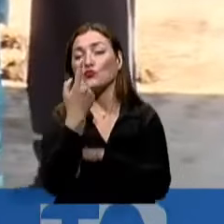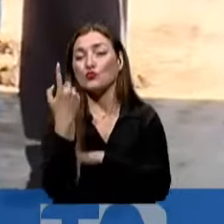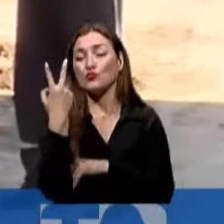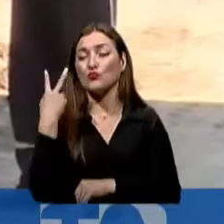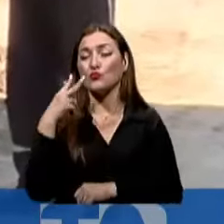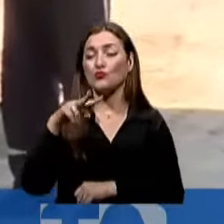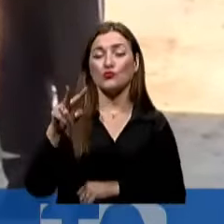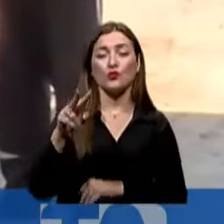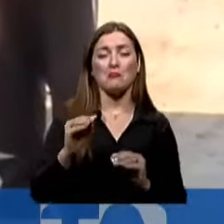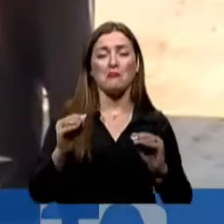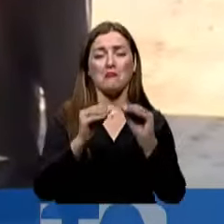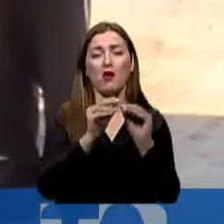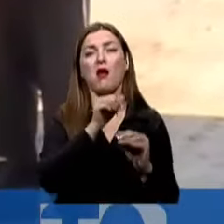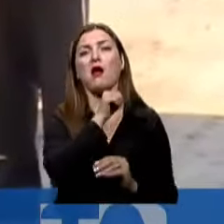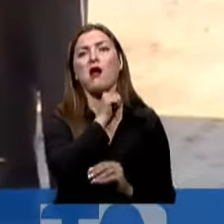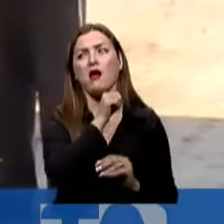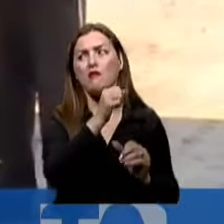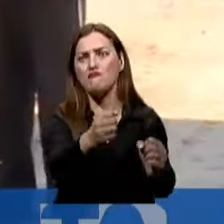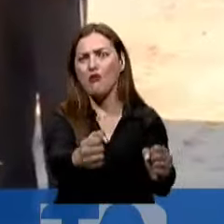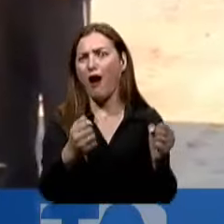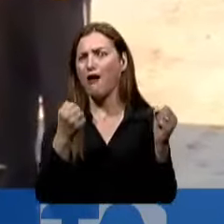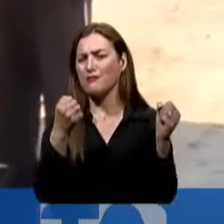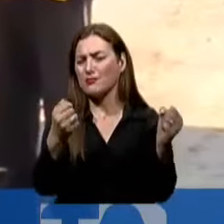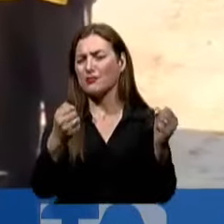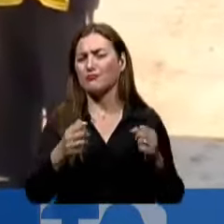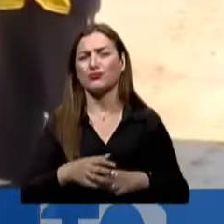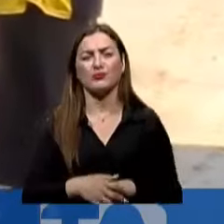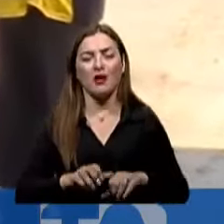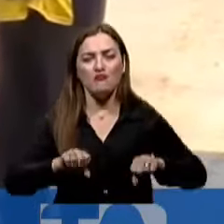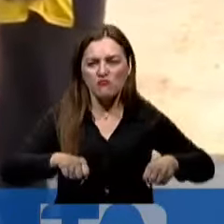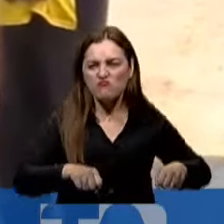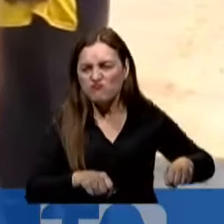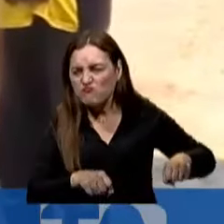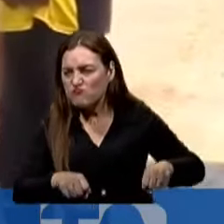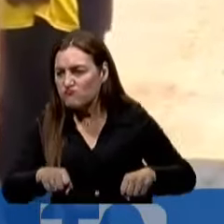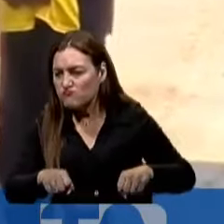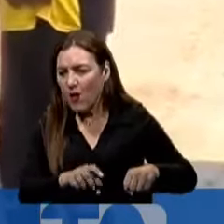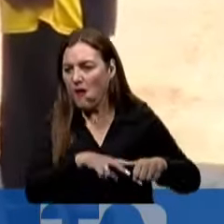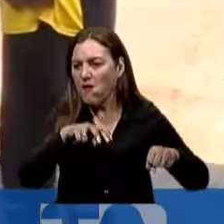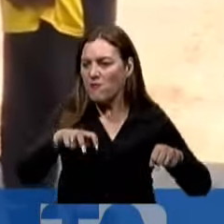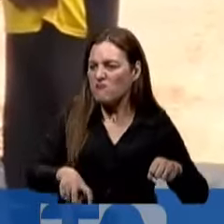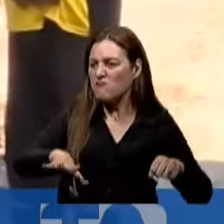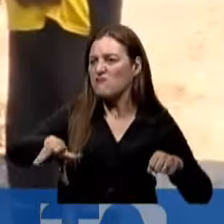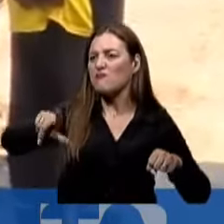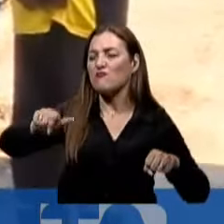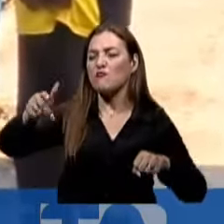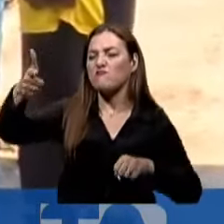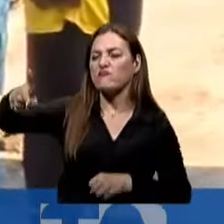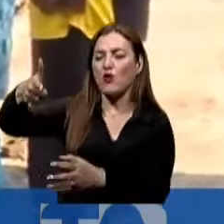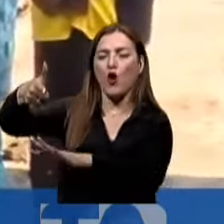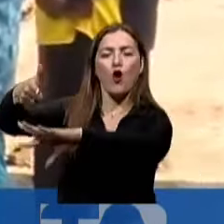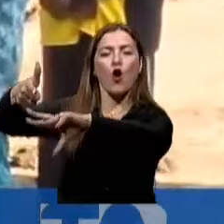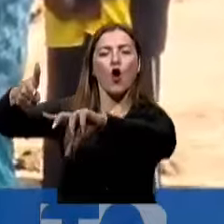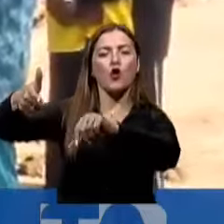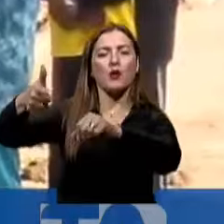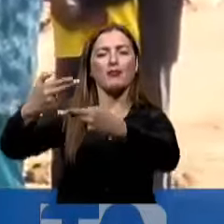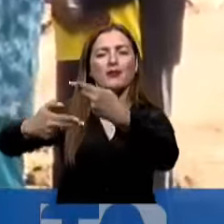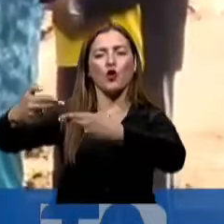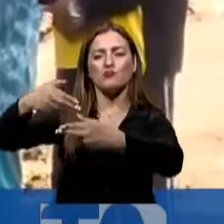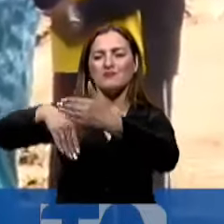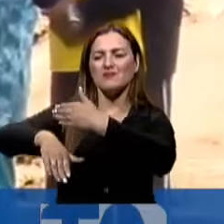visto un incremento de los índices delincuenciales motociclistas pasando por aquí asaltando a los vecinos a los locales